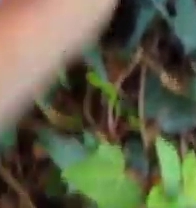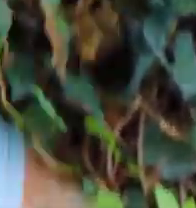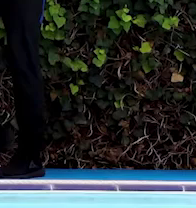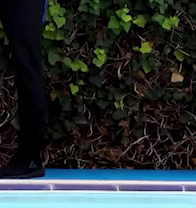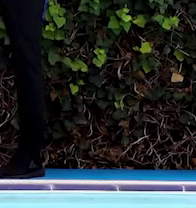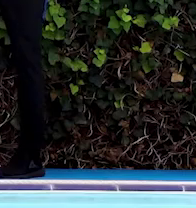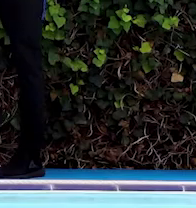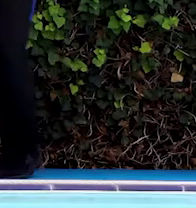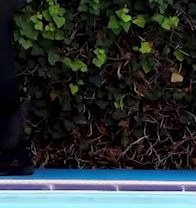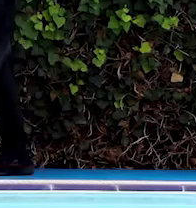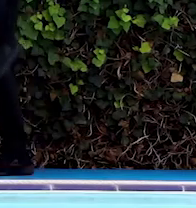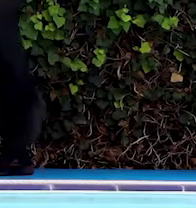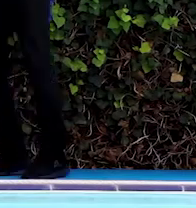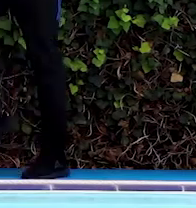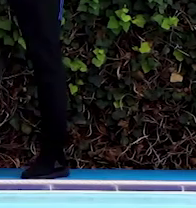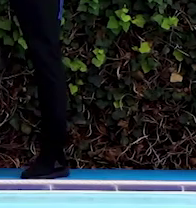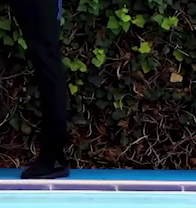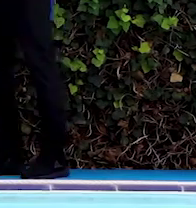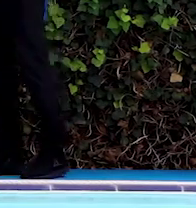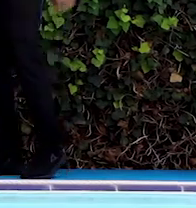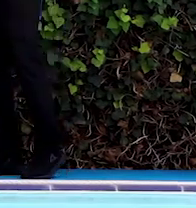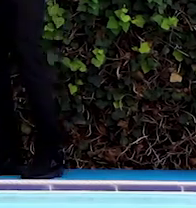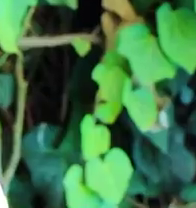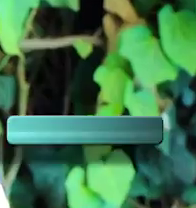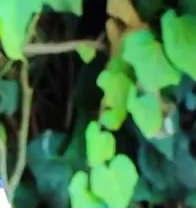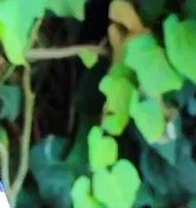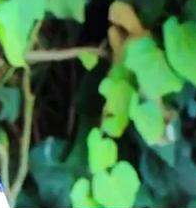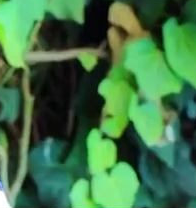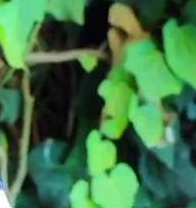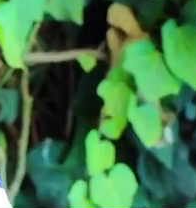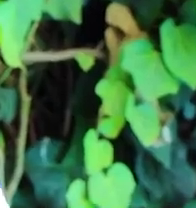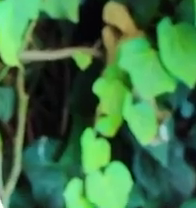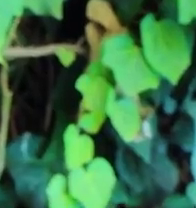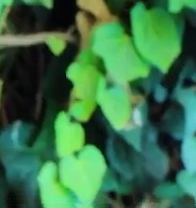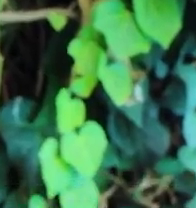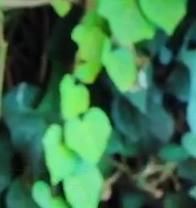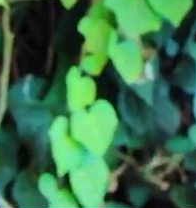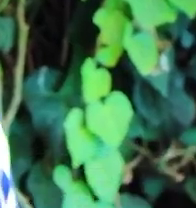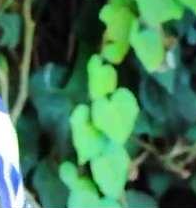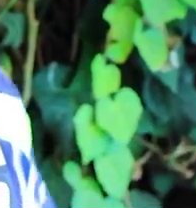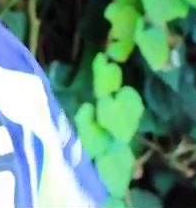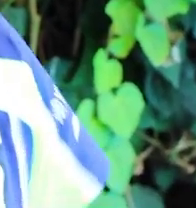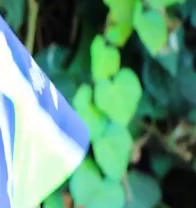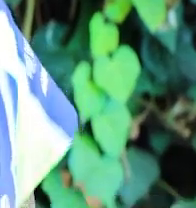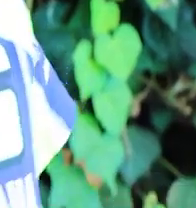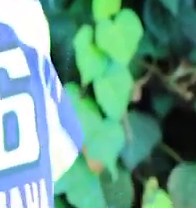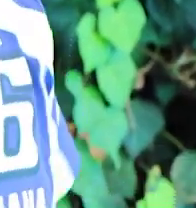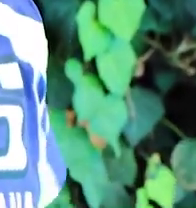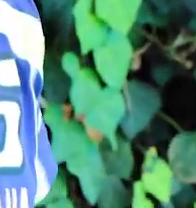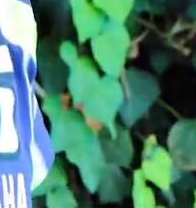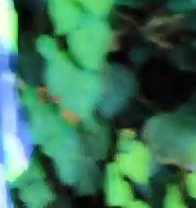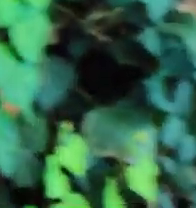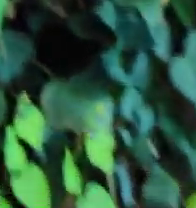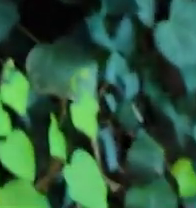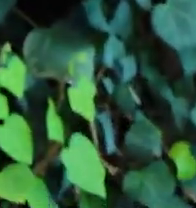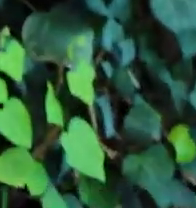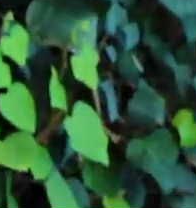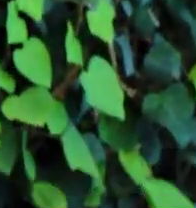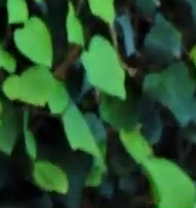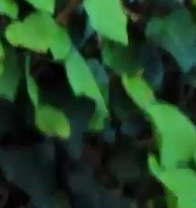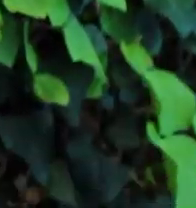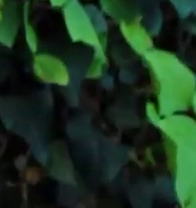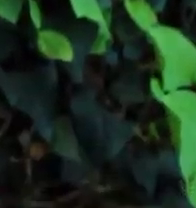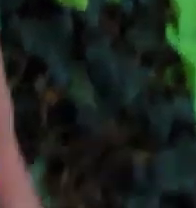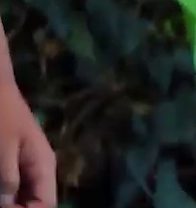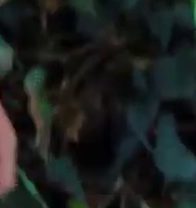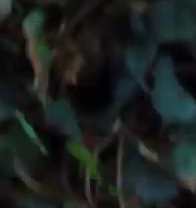elevamos más las rodillas, perfecto. Ok, vamos a hacer la marcha, nos ponemos en posición de forma relajada